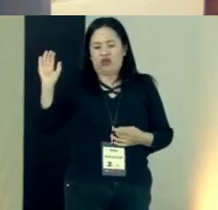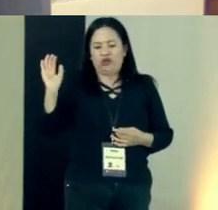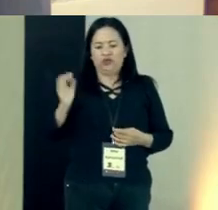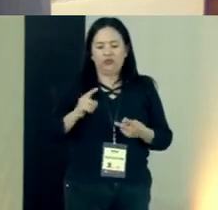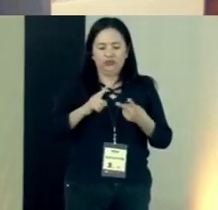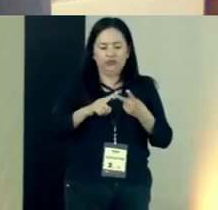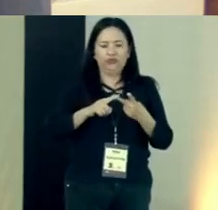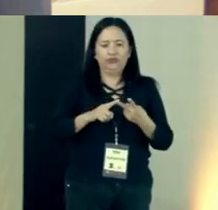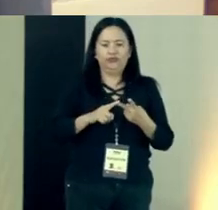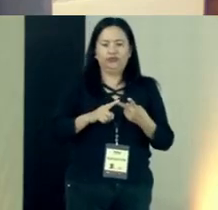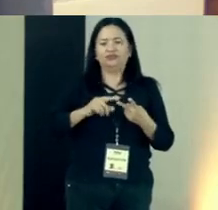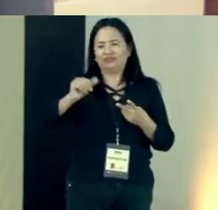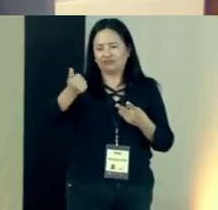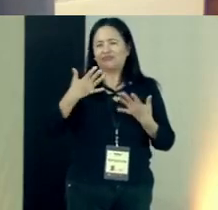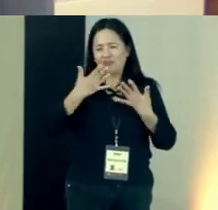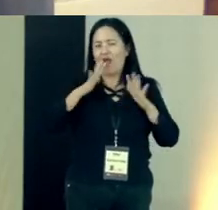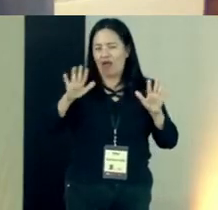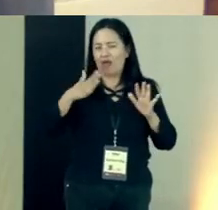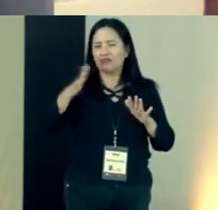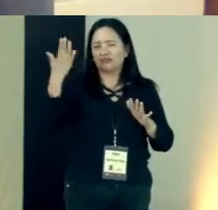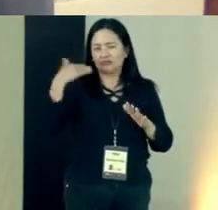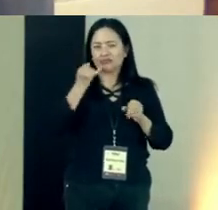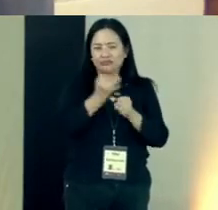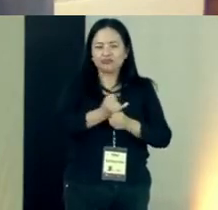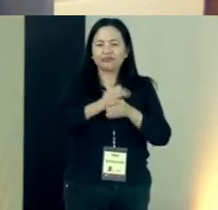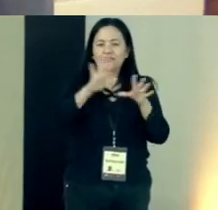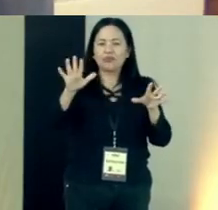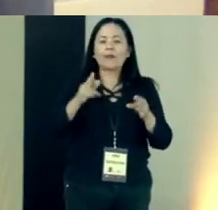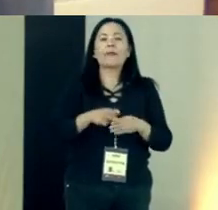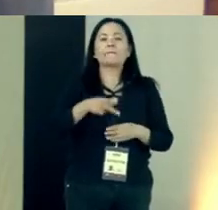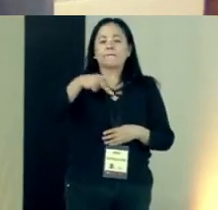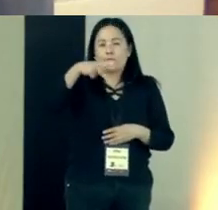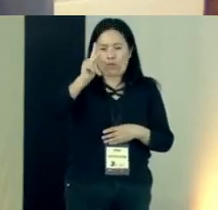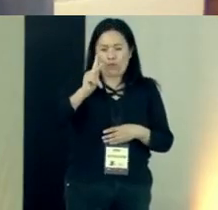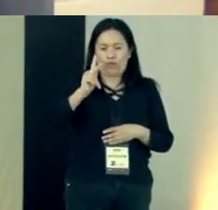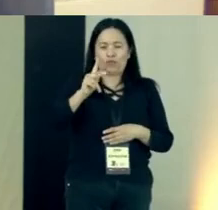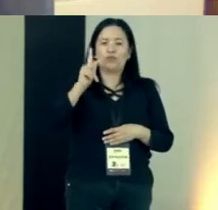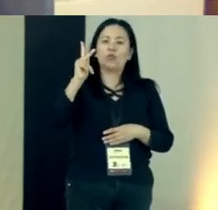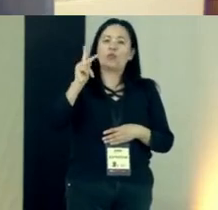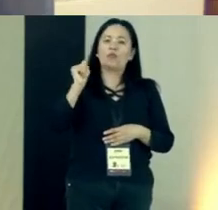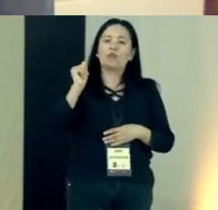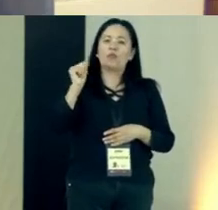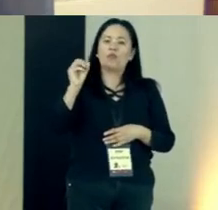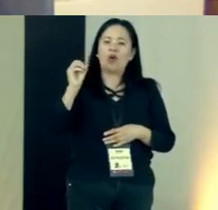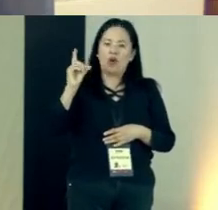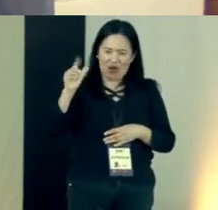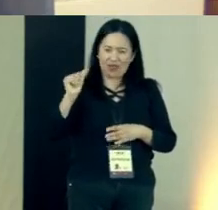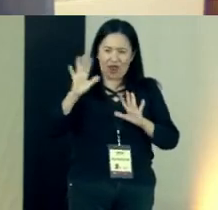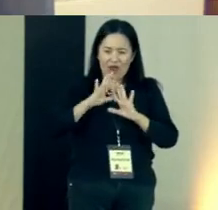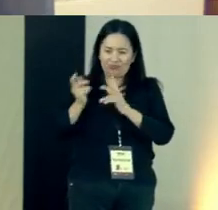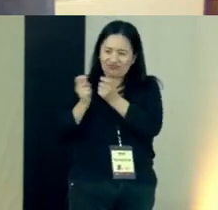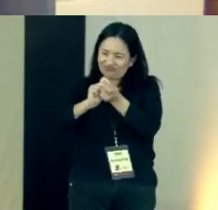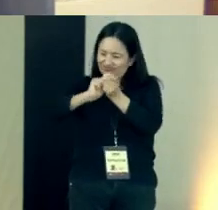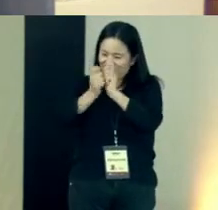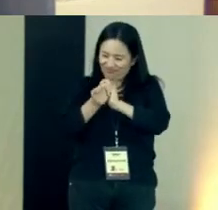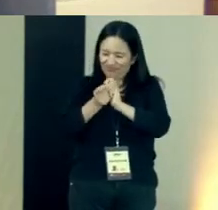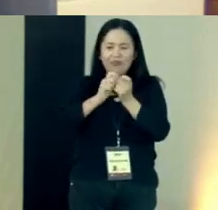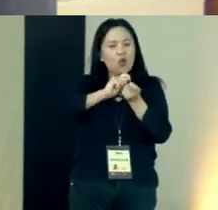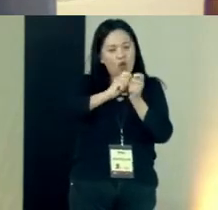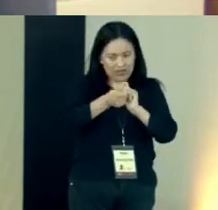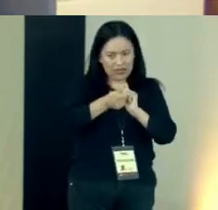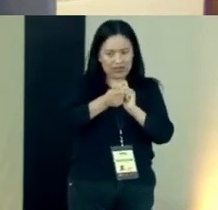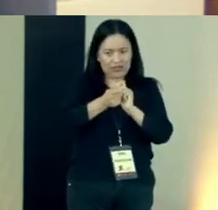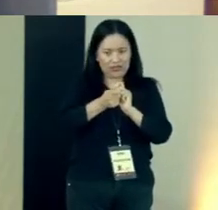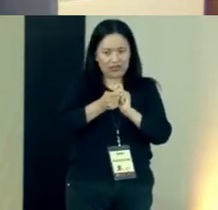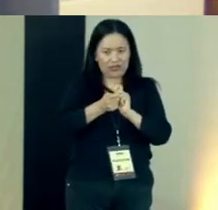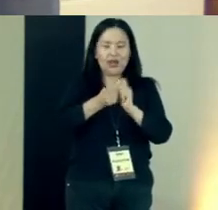otros dos han sido mucho más difundidos, pero en cualquier caso Paula los tradujo por completo y además se dio a la labor